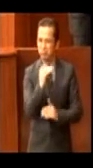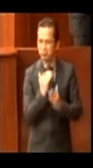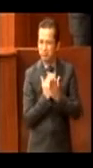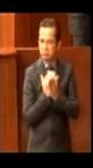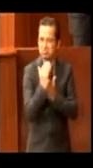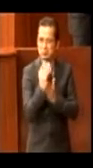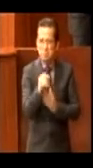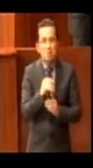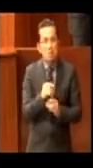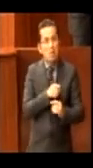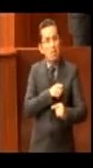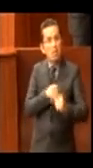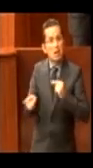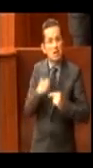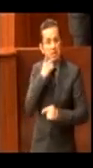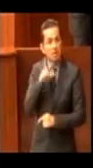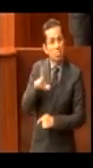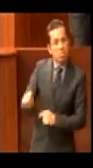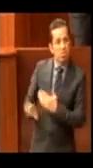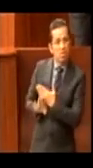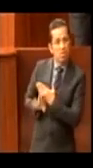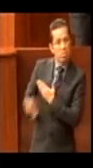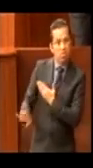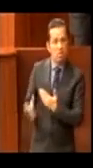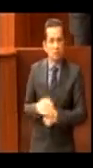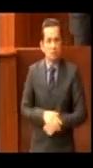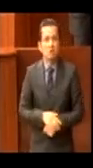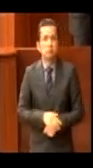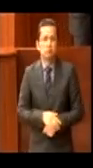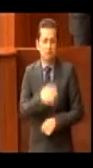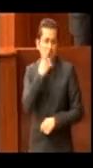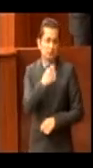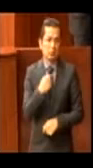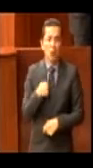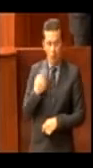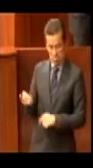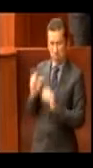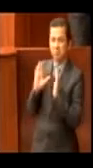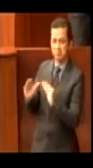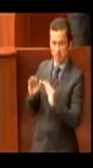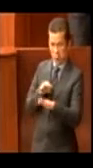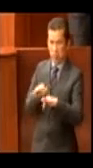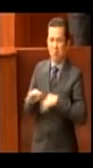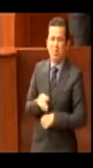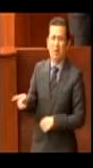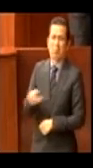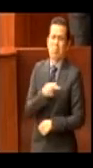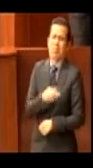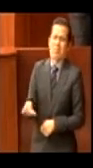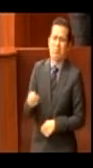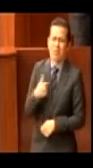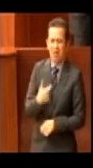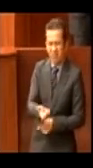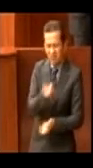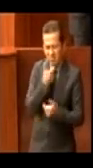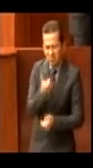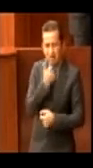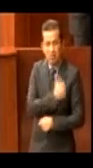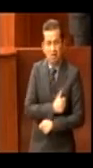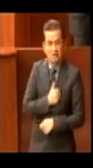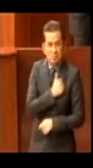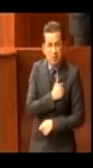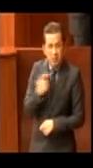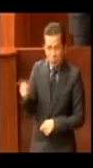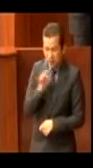excluyentes al decirle te enseñe cómo se debe trabajar pobrecita das risa y lástima infeliz y frustrada